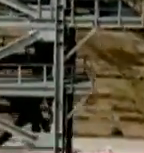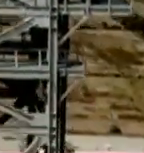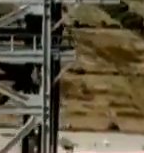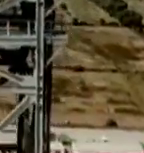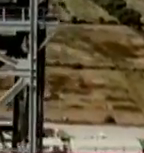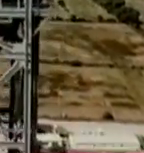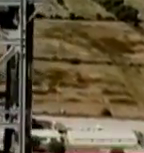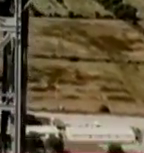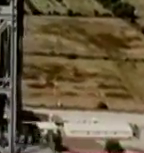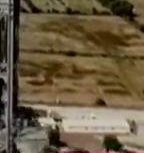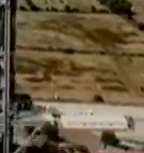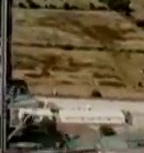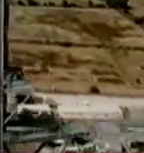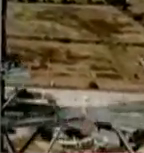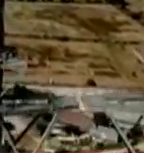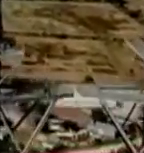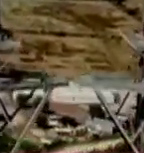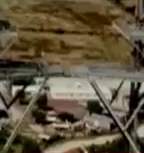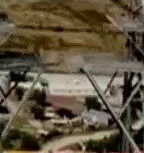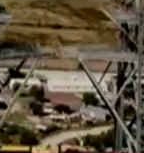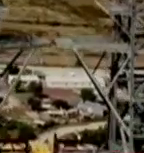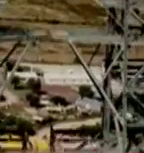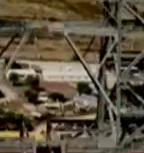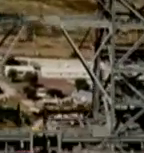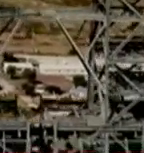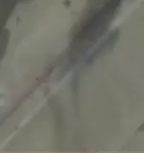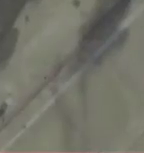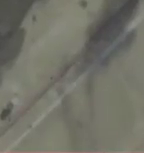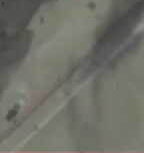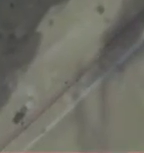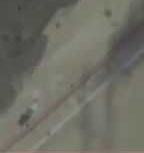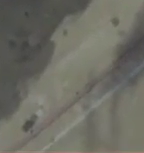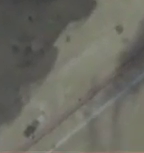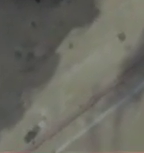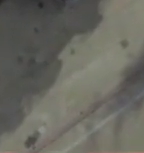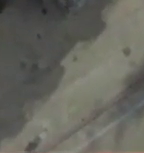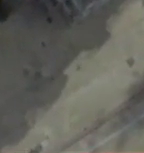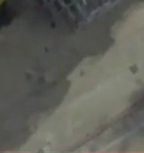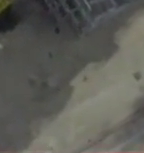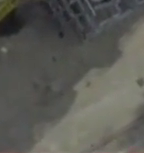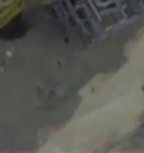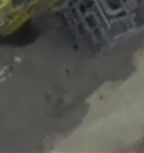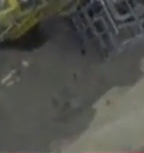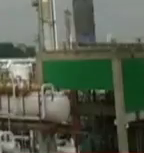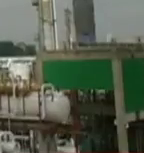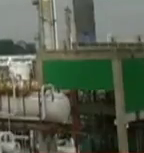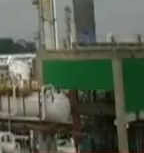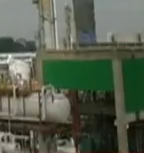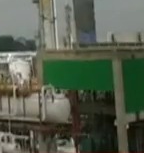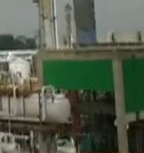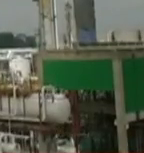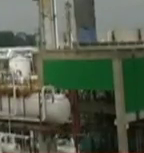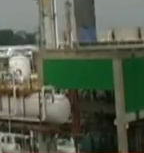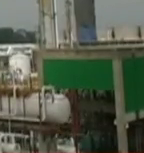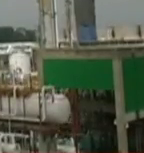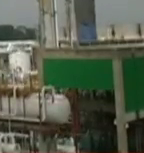con esta participación de nuevos operadores, no nada más en aguas someras